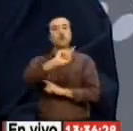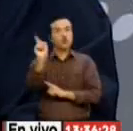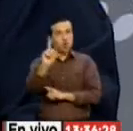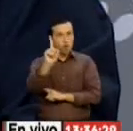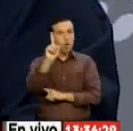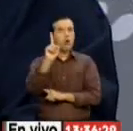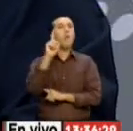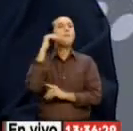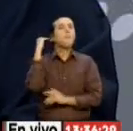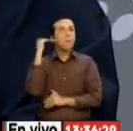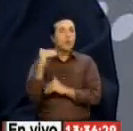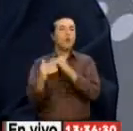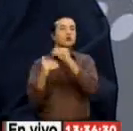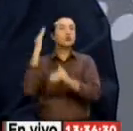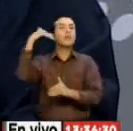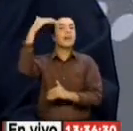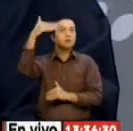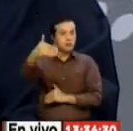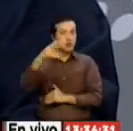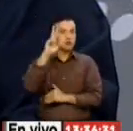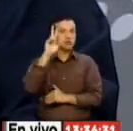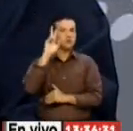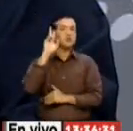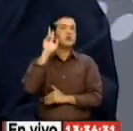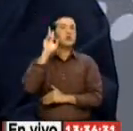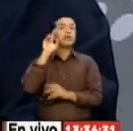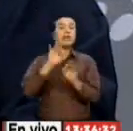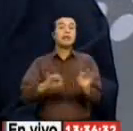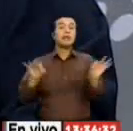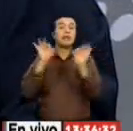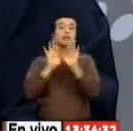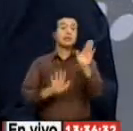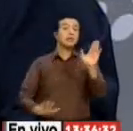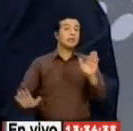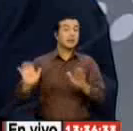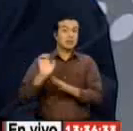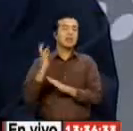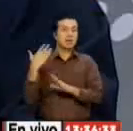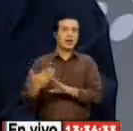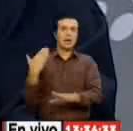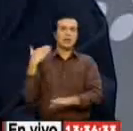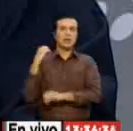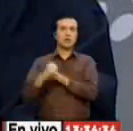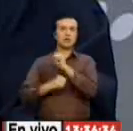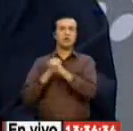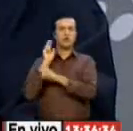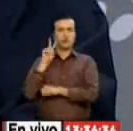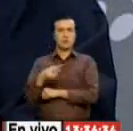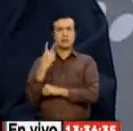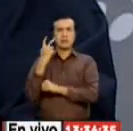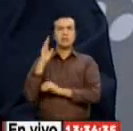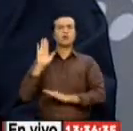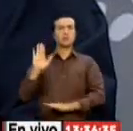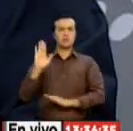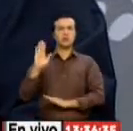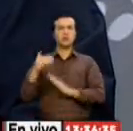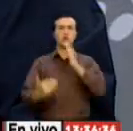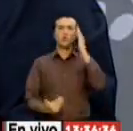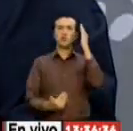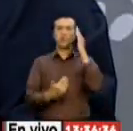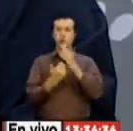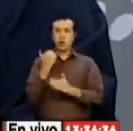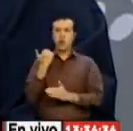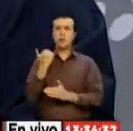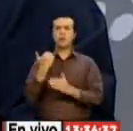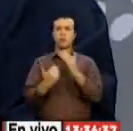proceso que se va a ir cumpliendo, pero es importante para el país, porque ya era un compromiso desde el año 2013 el haber hecho el sistema Barenum